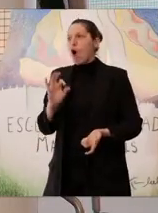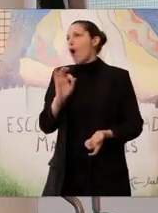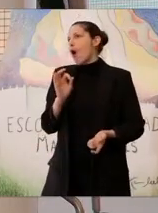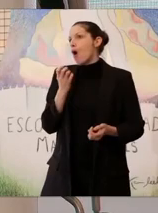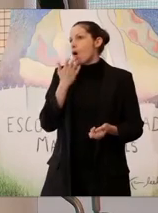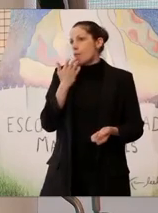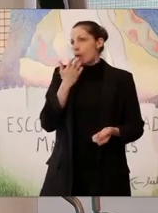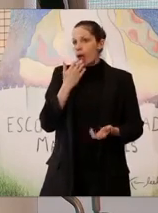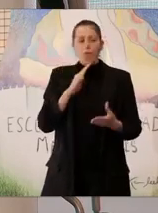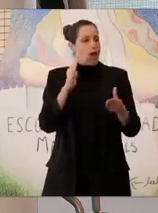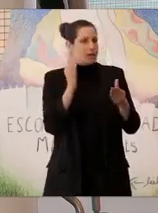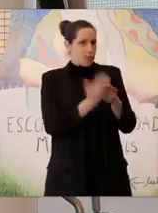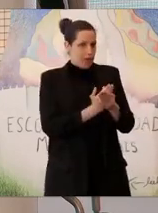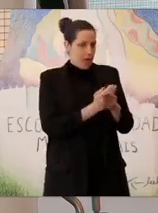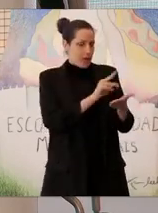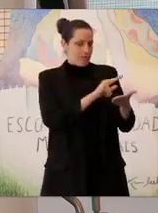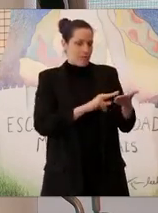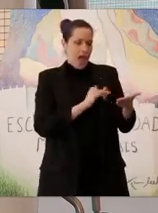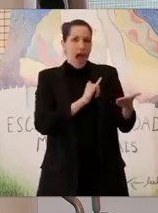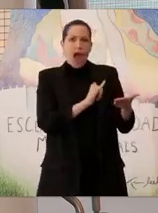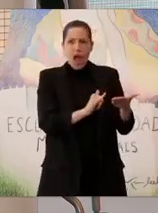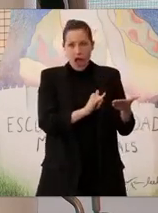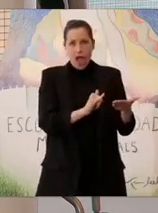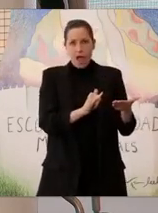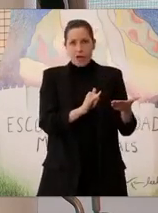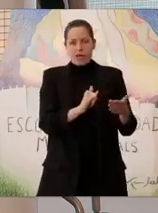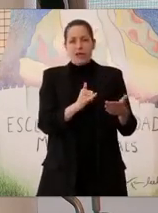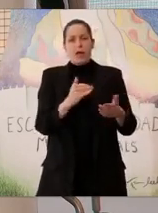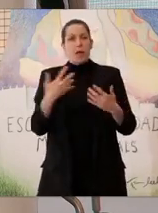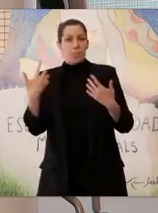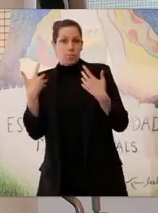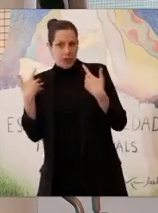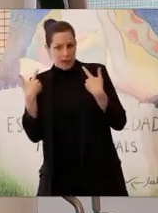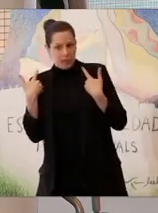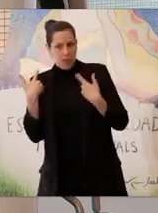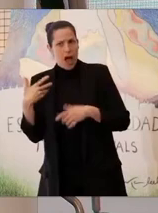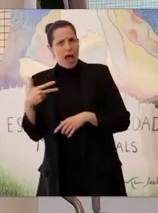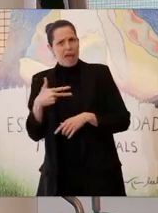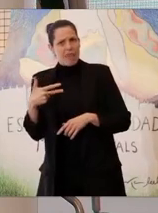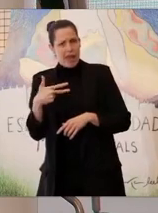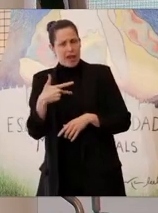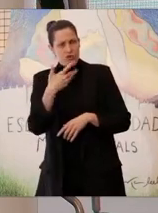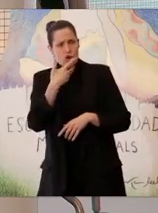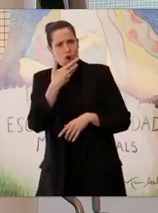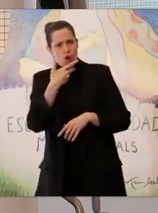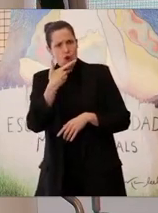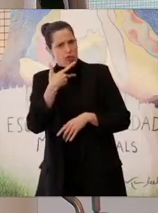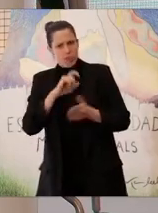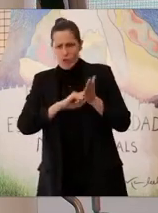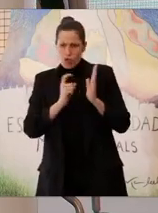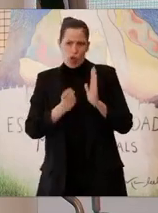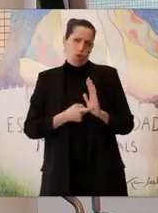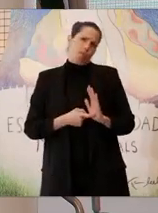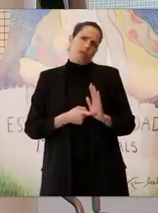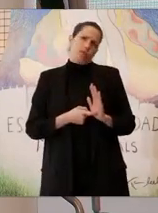en el expediente y tiene la víctima, a través de su representación, tiene derecho al conocimiento íntegro, pues bueno, la señora conoce